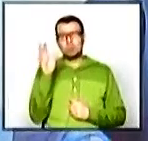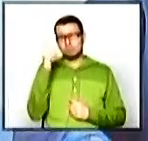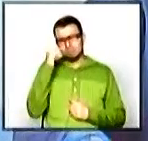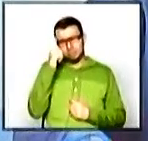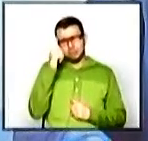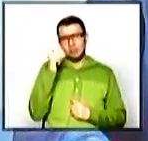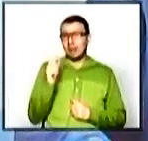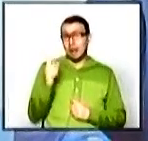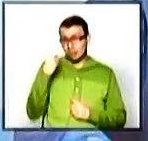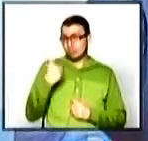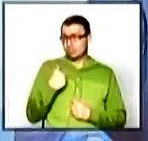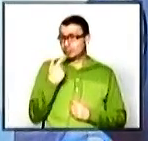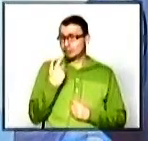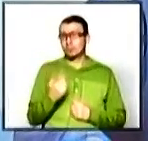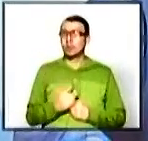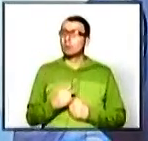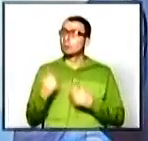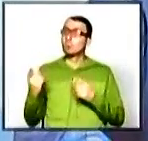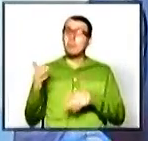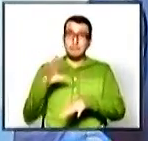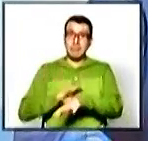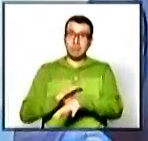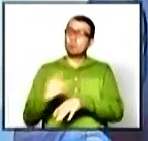cuento. Yo atiendo muchos médicos